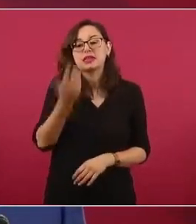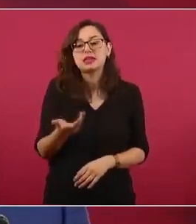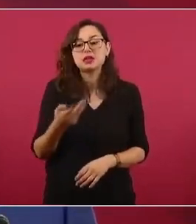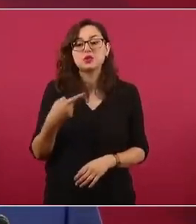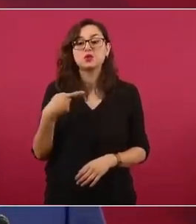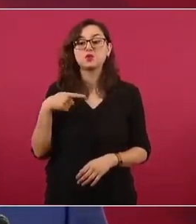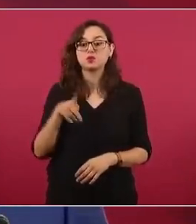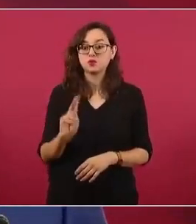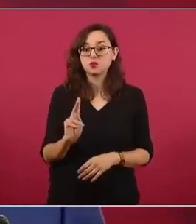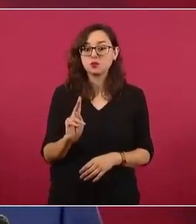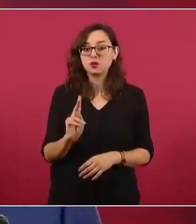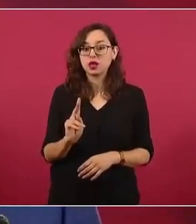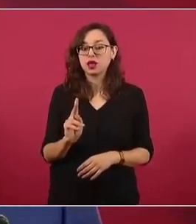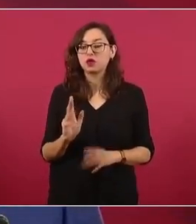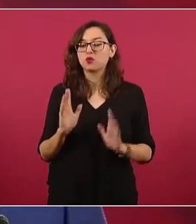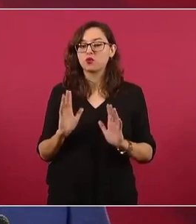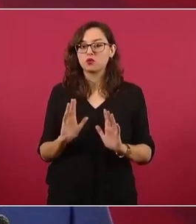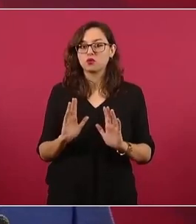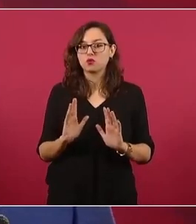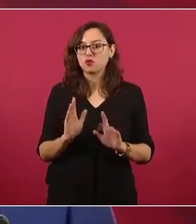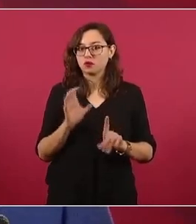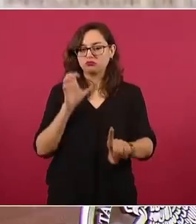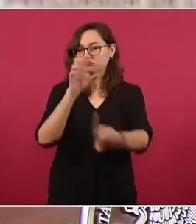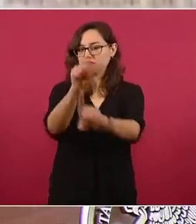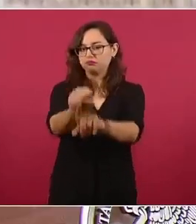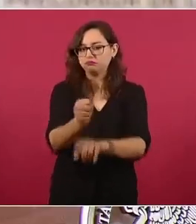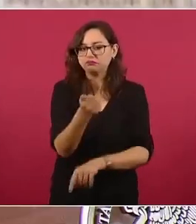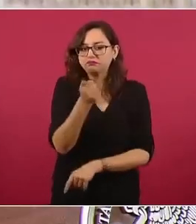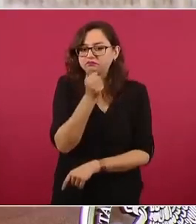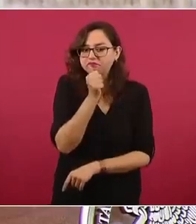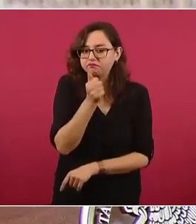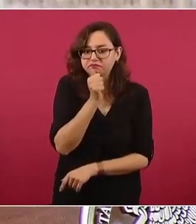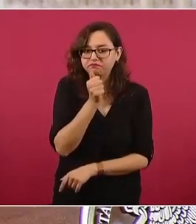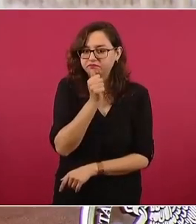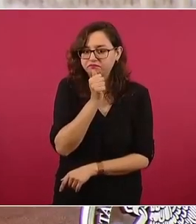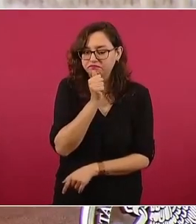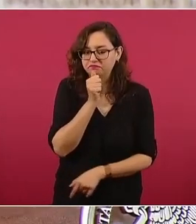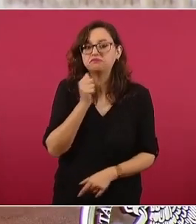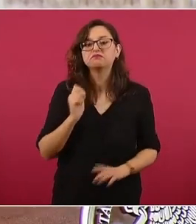vivamos en la anarquía, en el desorden.